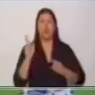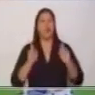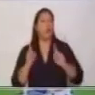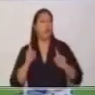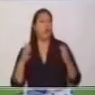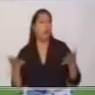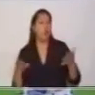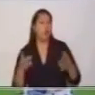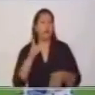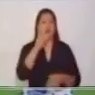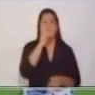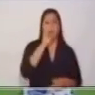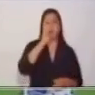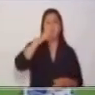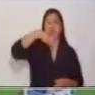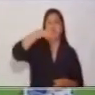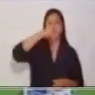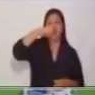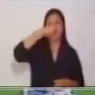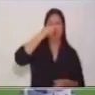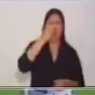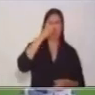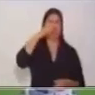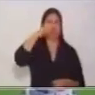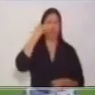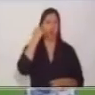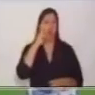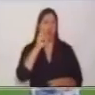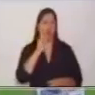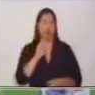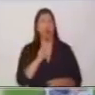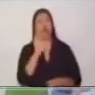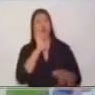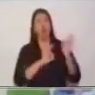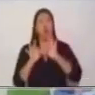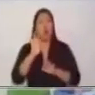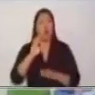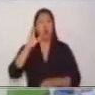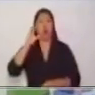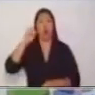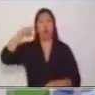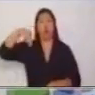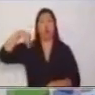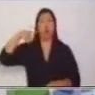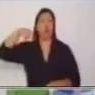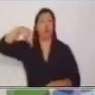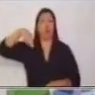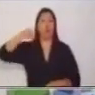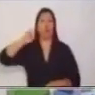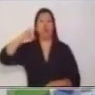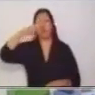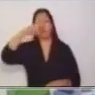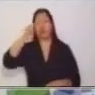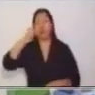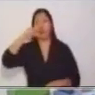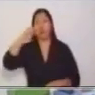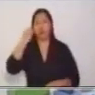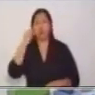significado denotativo o connotativo? Si nos referimos a que buscan reflejar la realidad.